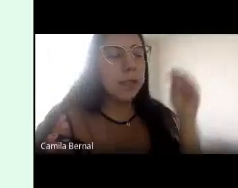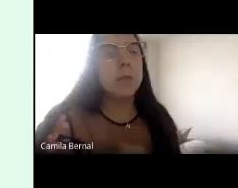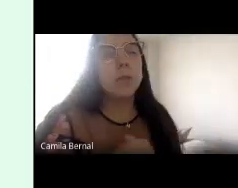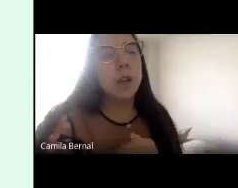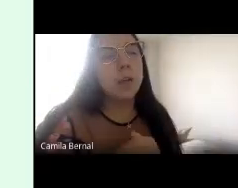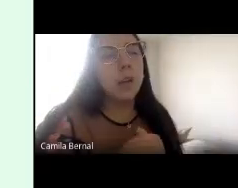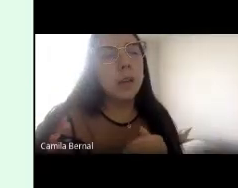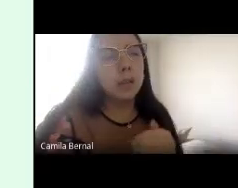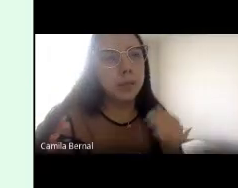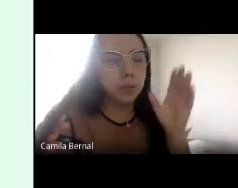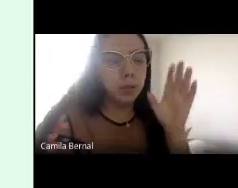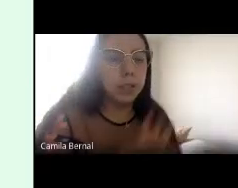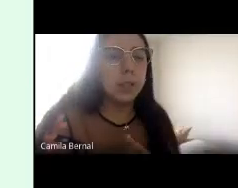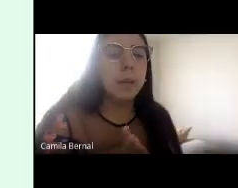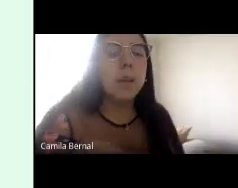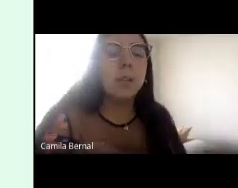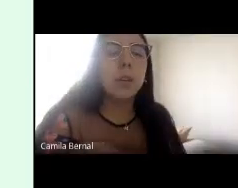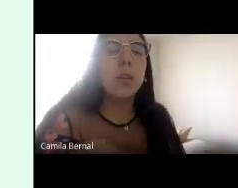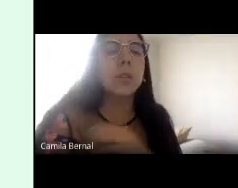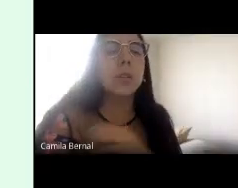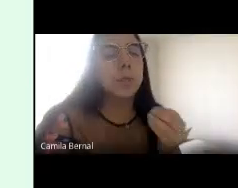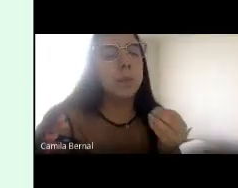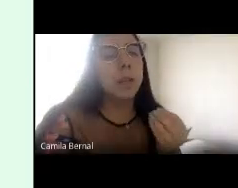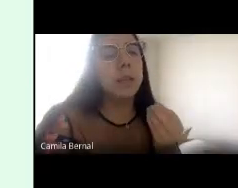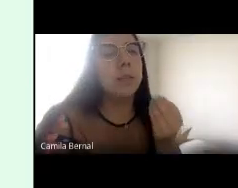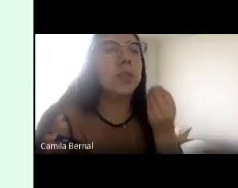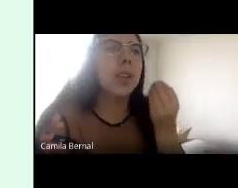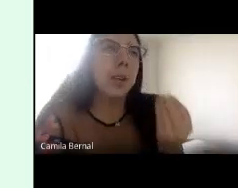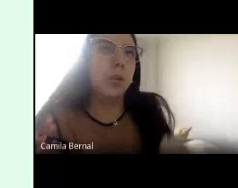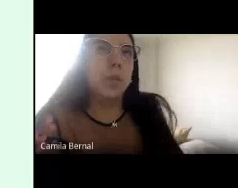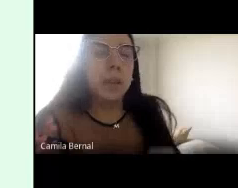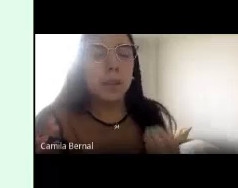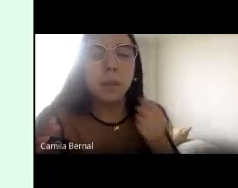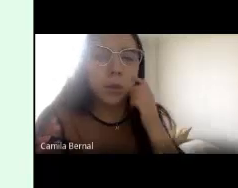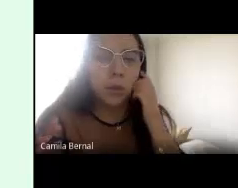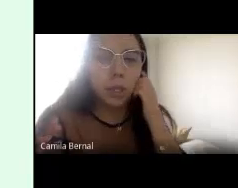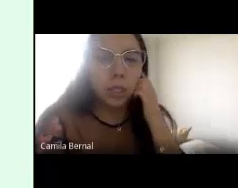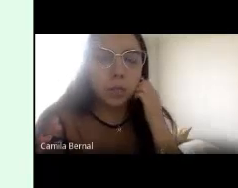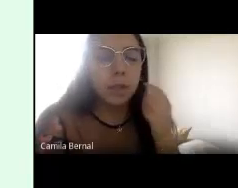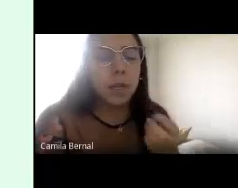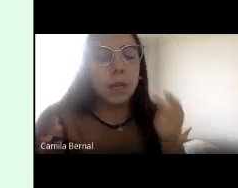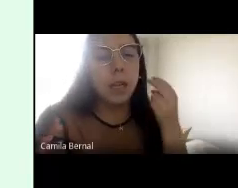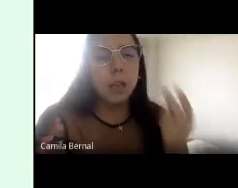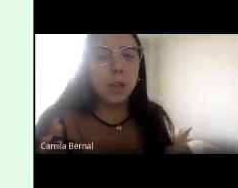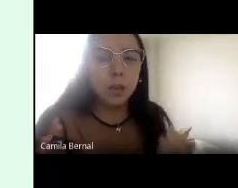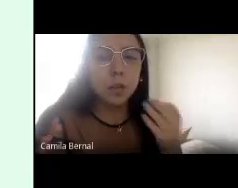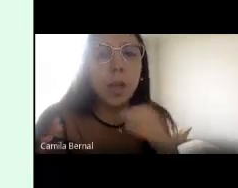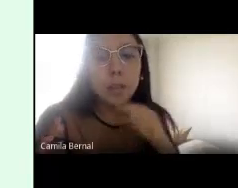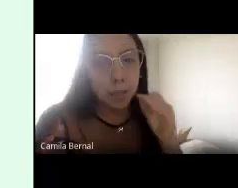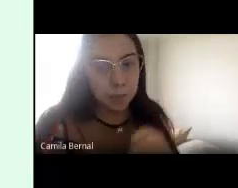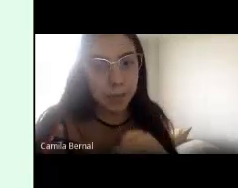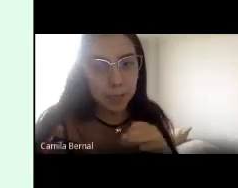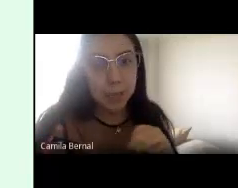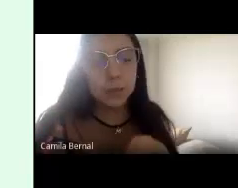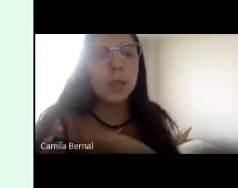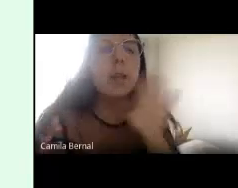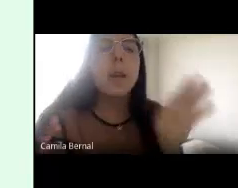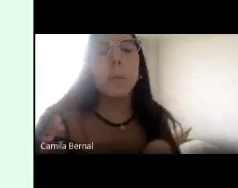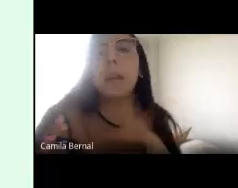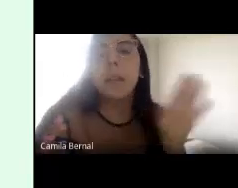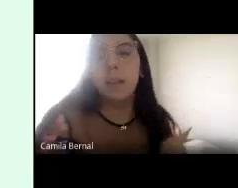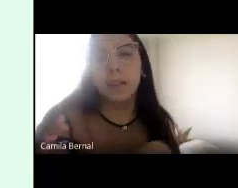Cuando filtramos agua, con este método se puede o se recomienda, mejor dicho, filtrarla de